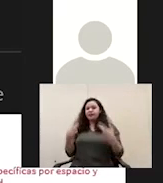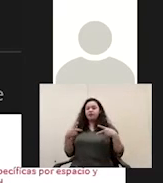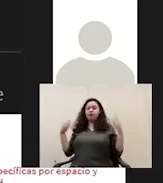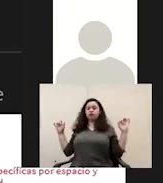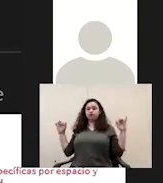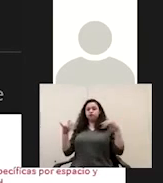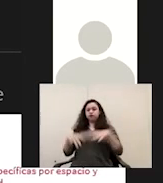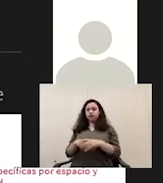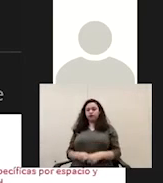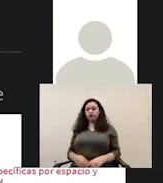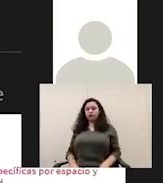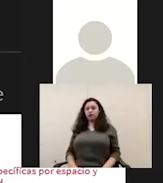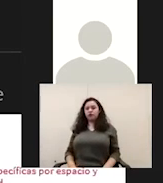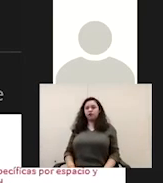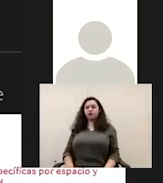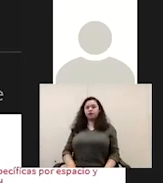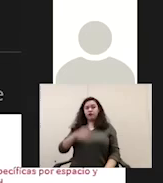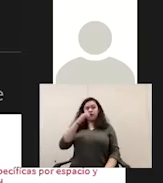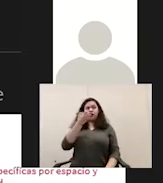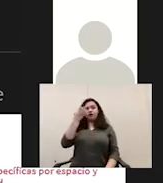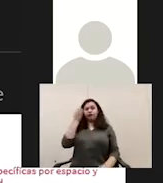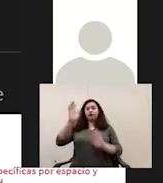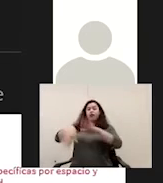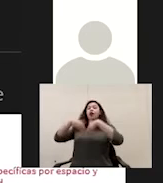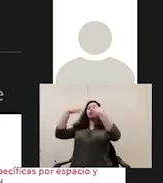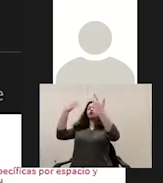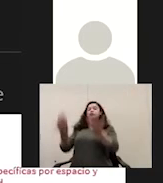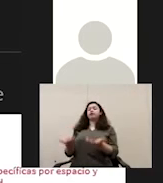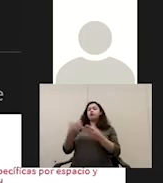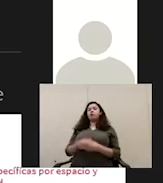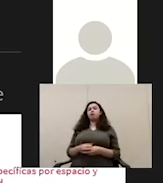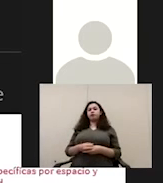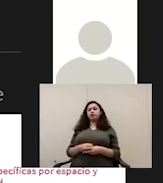¿no? Incluso afuera de la escuela ustedes pueden